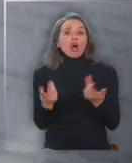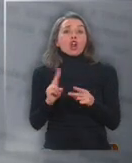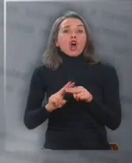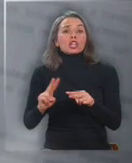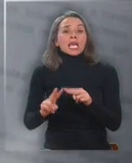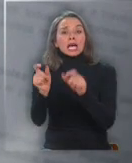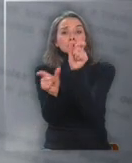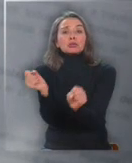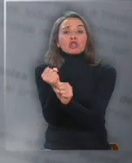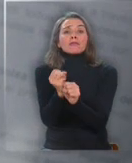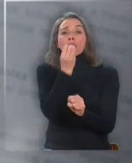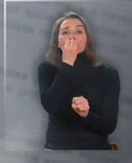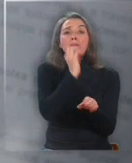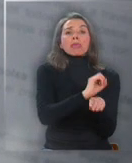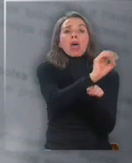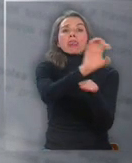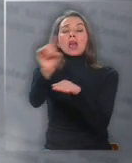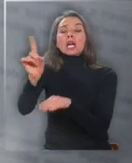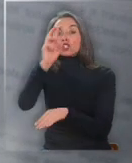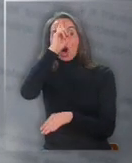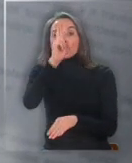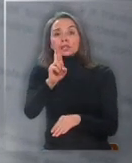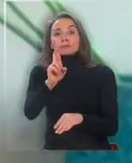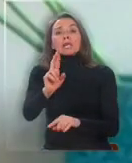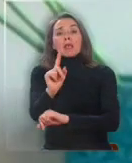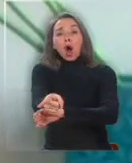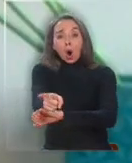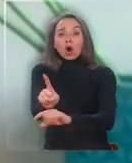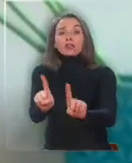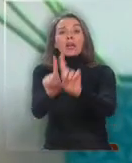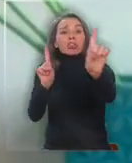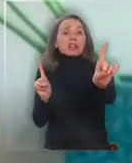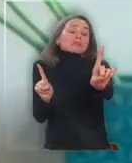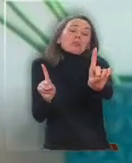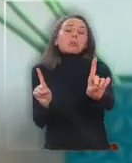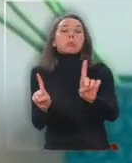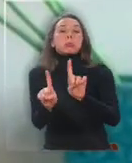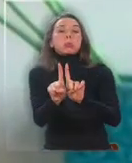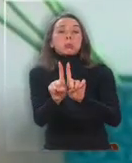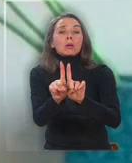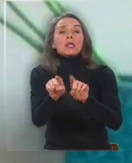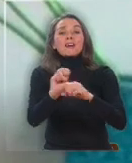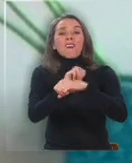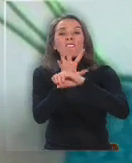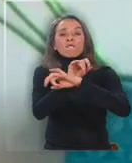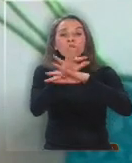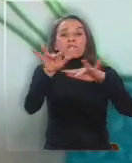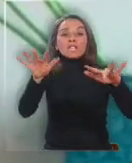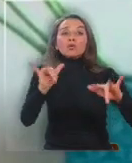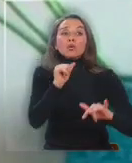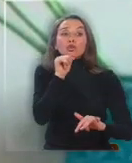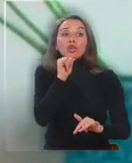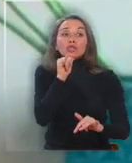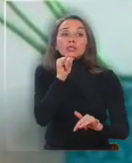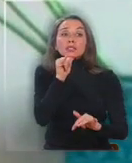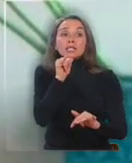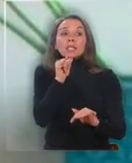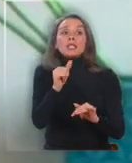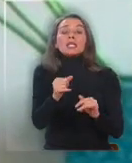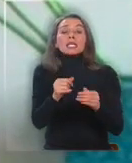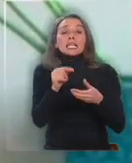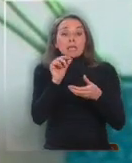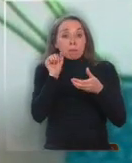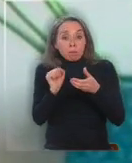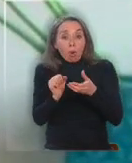comportamiento de repartidores que no respetan distancia social. El virus no sabemos si se puede transmitir a partir de la comida